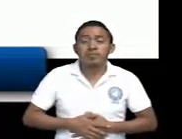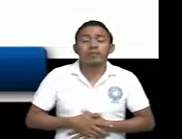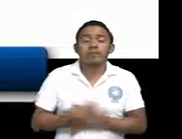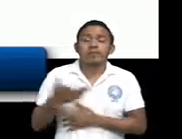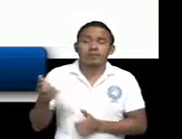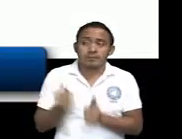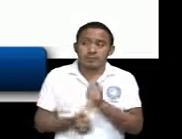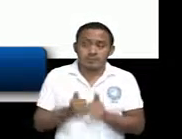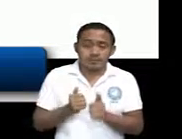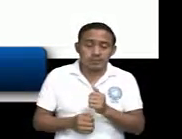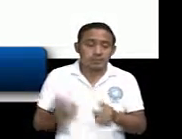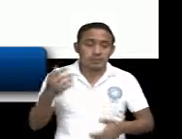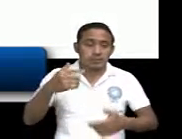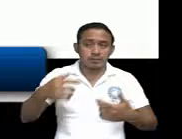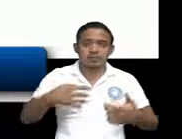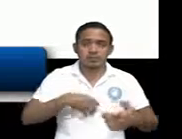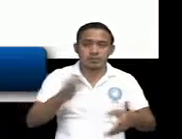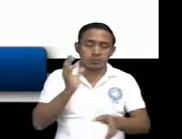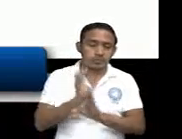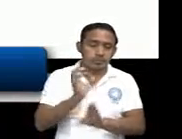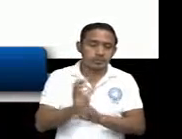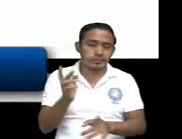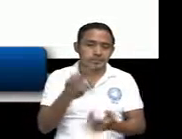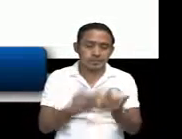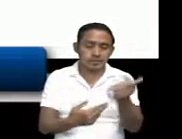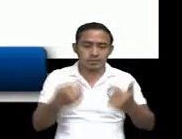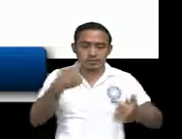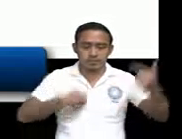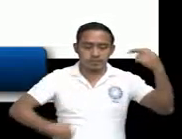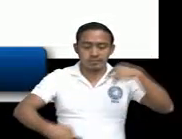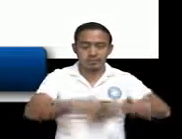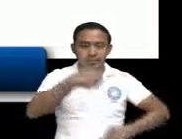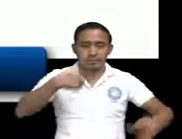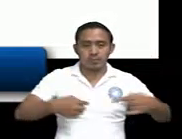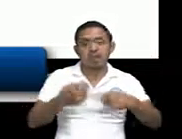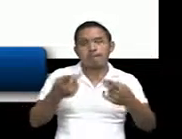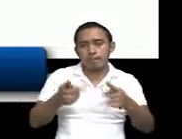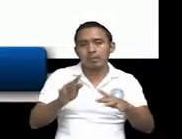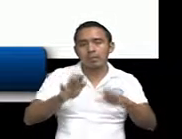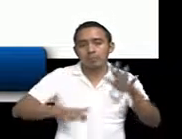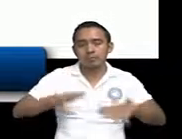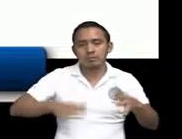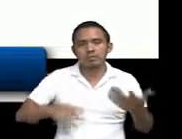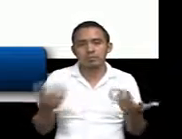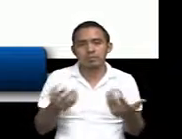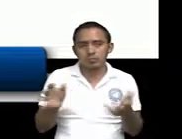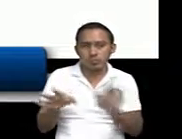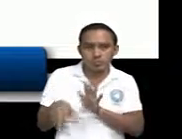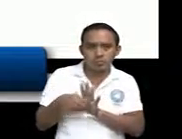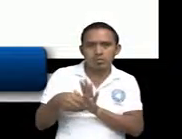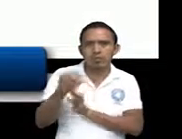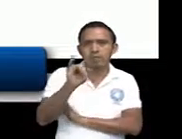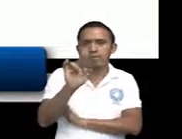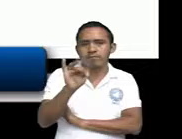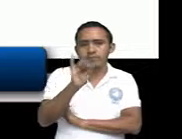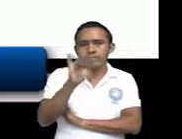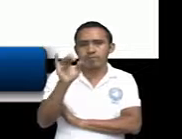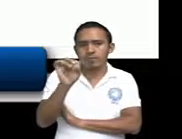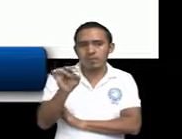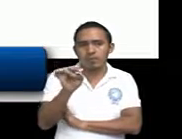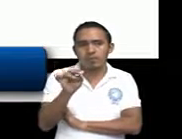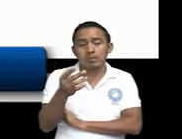problema meramente circulatorio. Circulación. Sí, puede ser también infeccioso. Yeah. Hay personas que son más propensos a hipercoagular, a